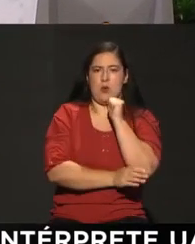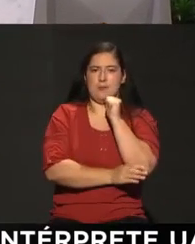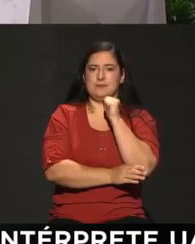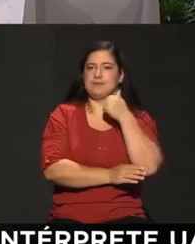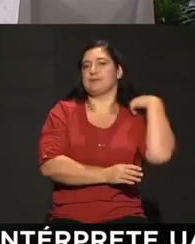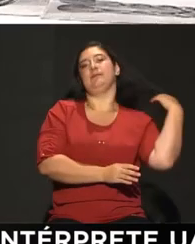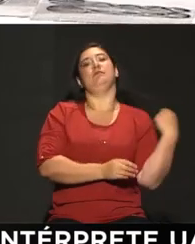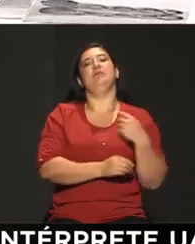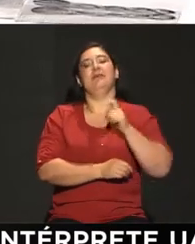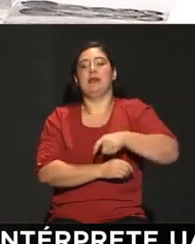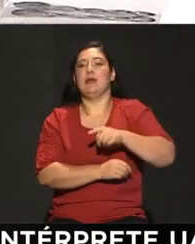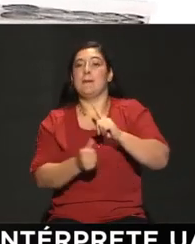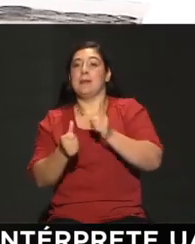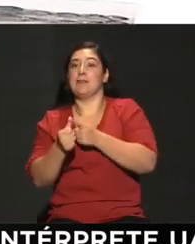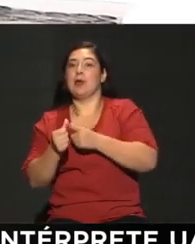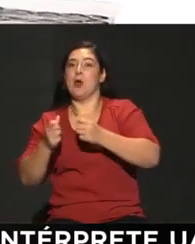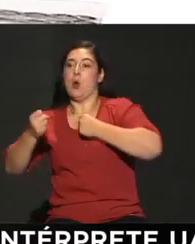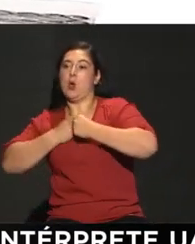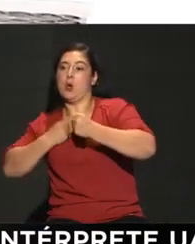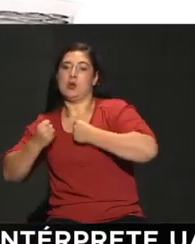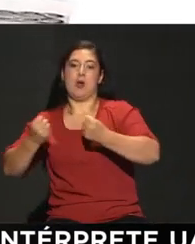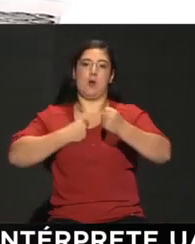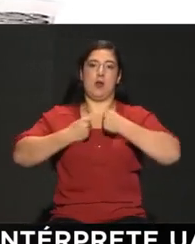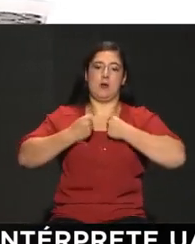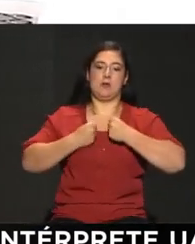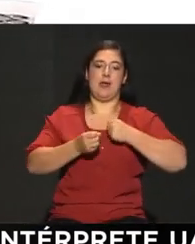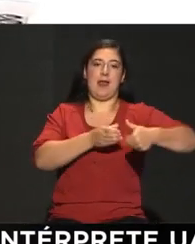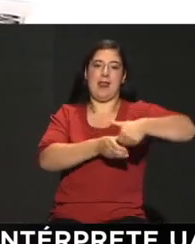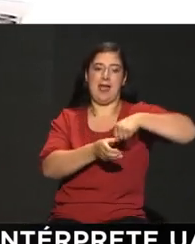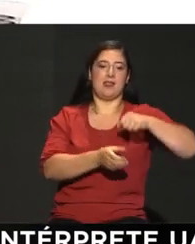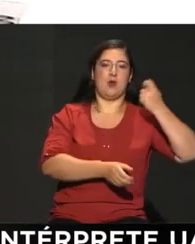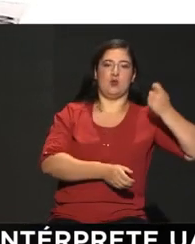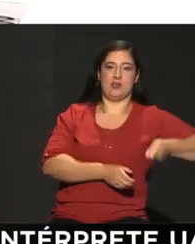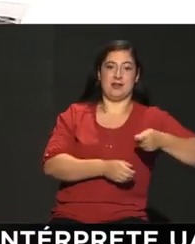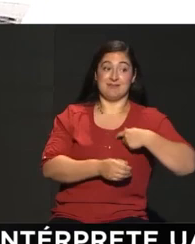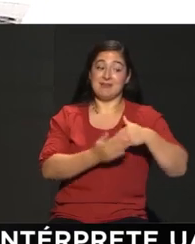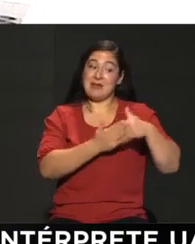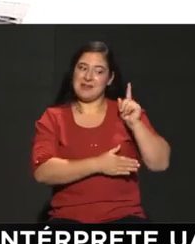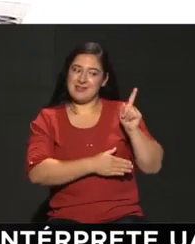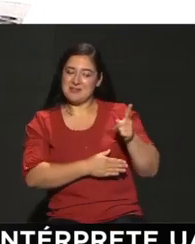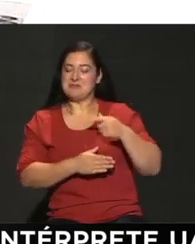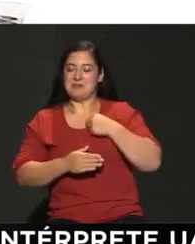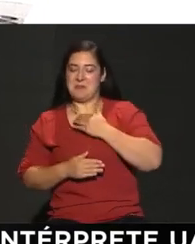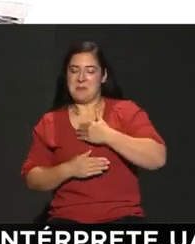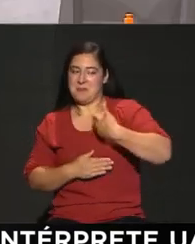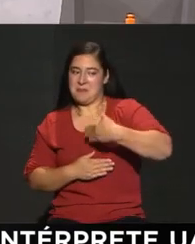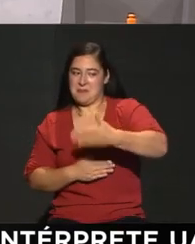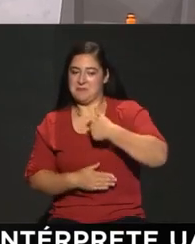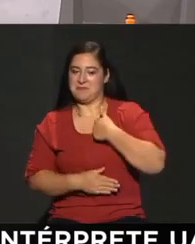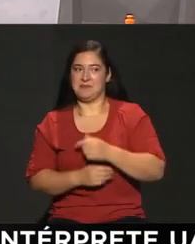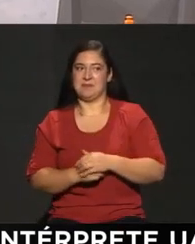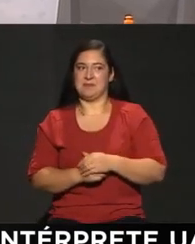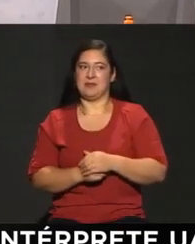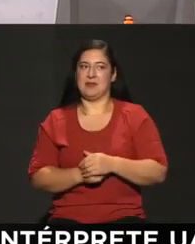Entonces debería sonar orangután, orangután, lata, cuchara. Uh-huh. Listo. Empiezas tú y yo termino con, listo, las cucharas.